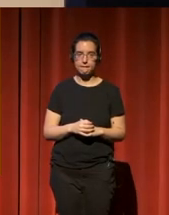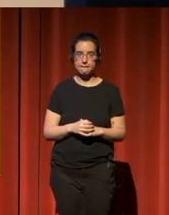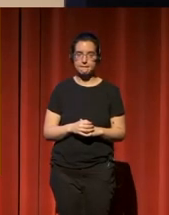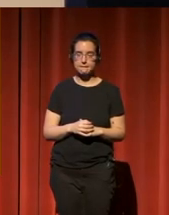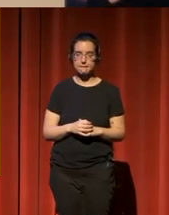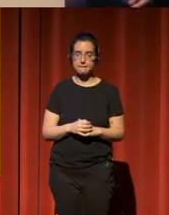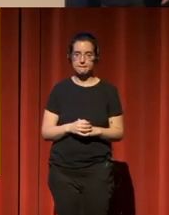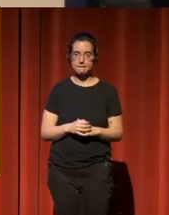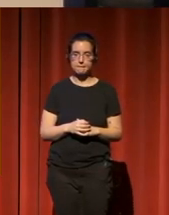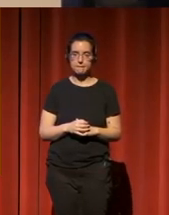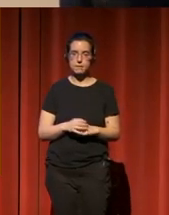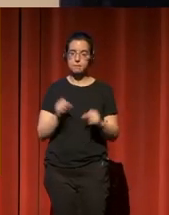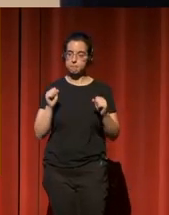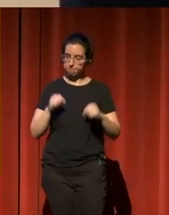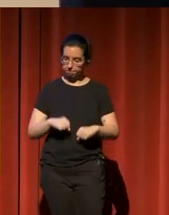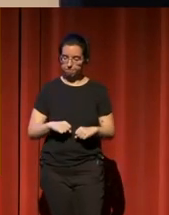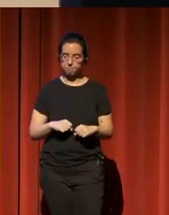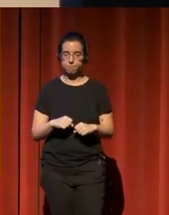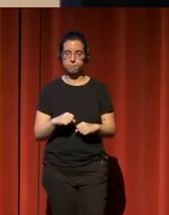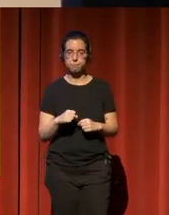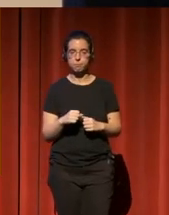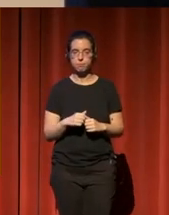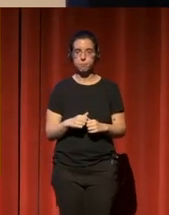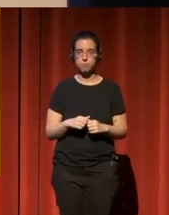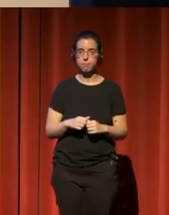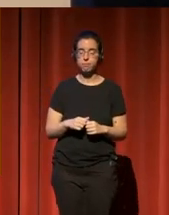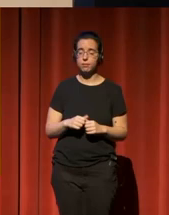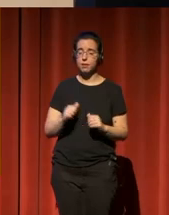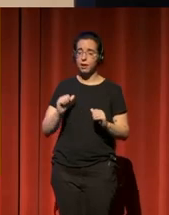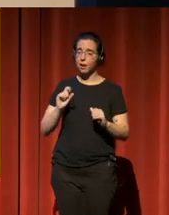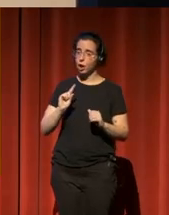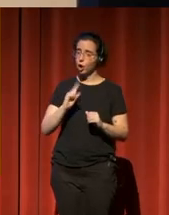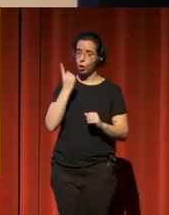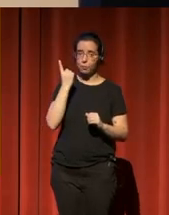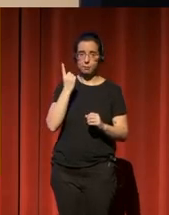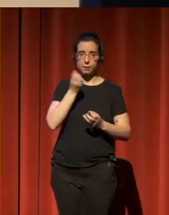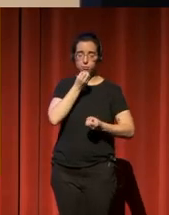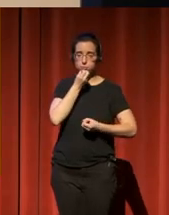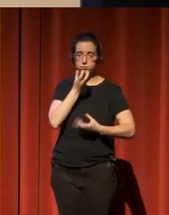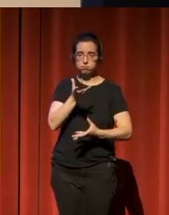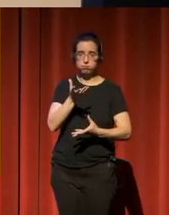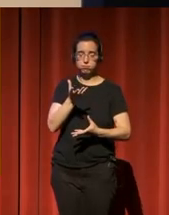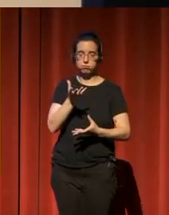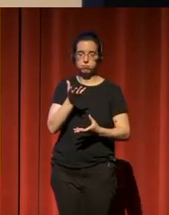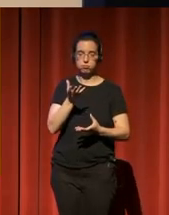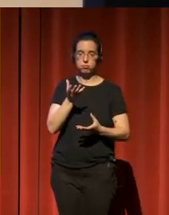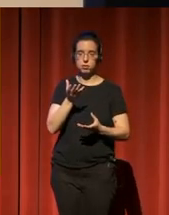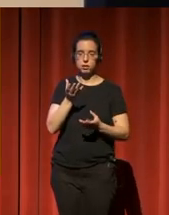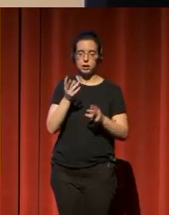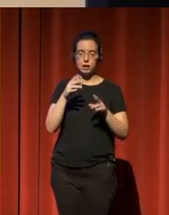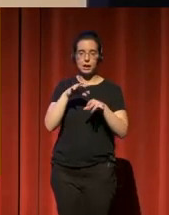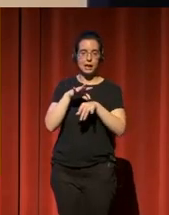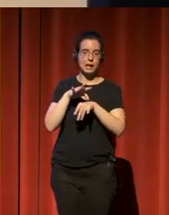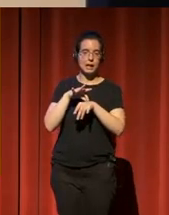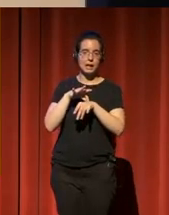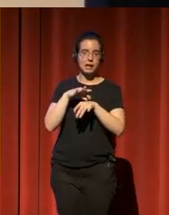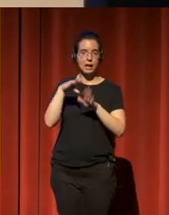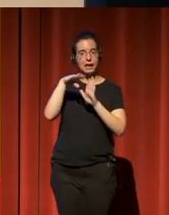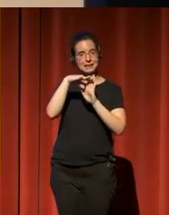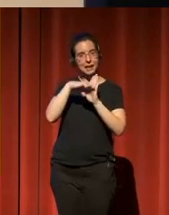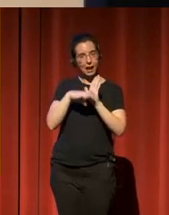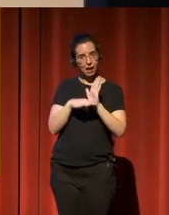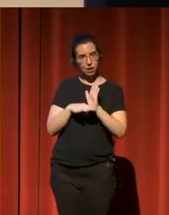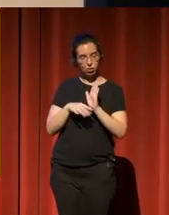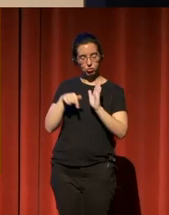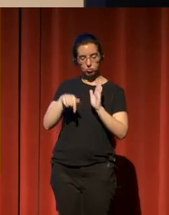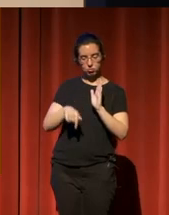investigación vale em Antes que nada contaros un poco el el itinerario que vamos que vamos a realizar